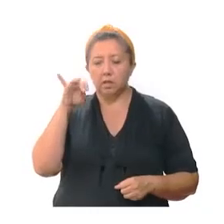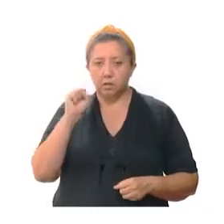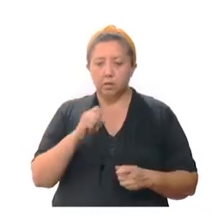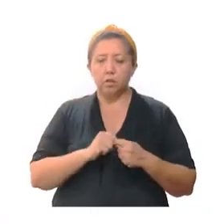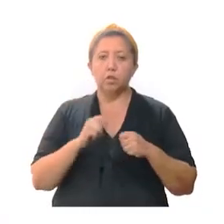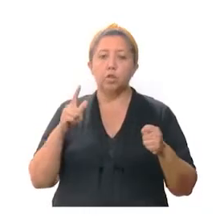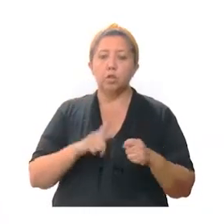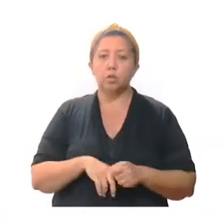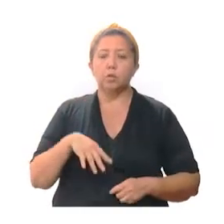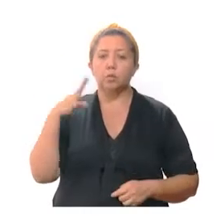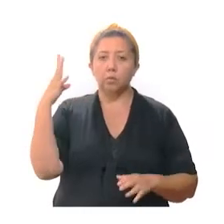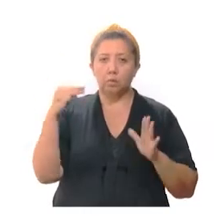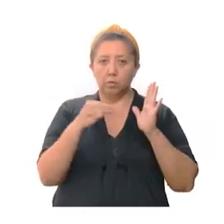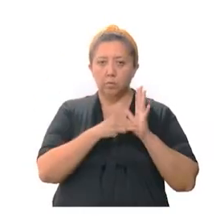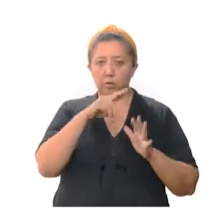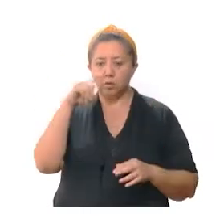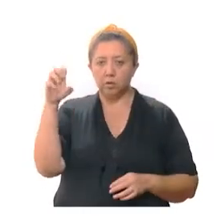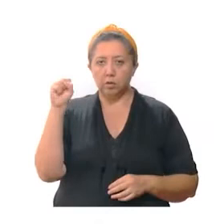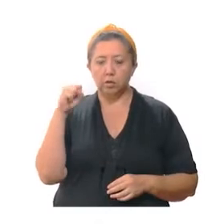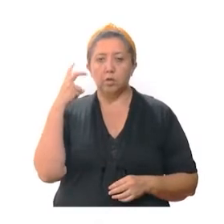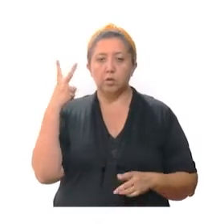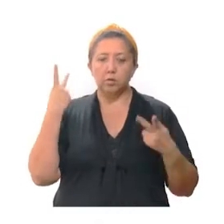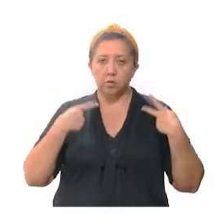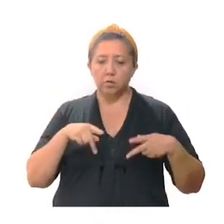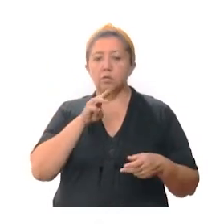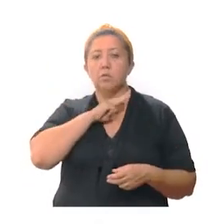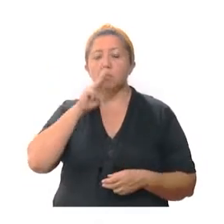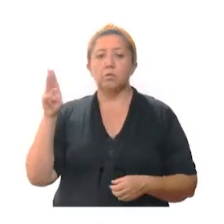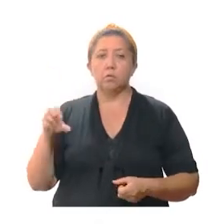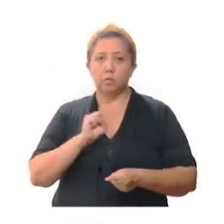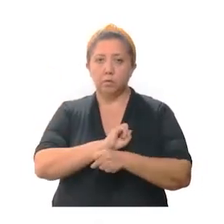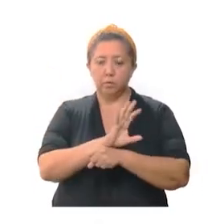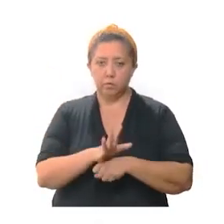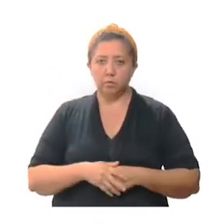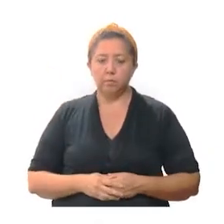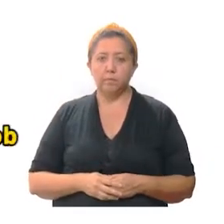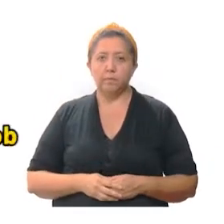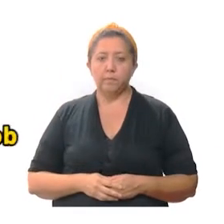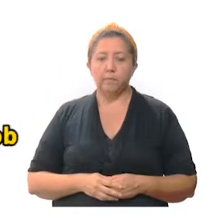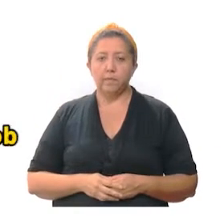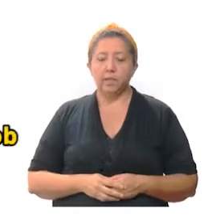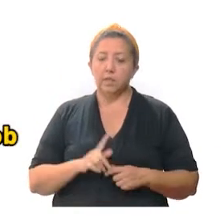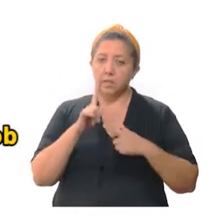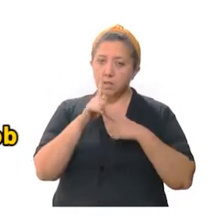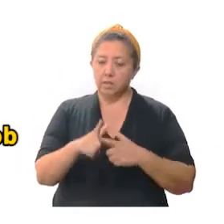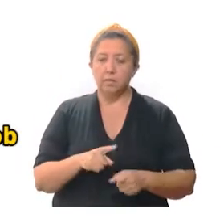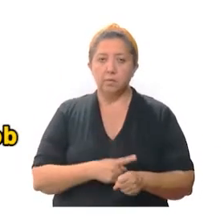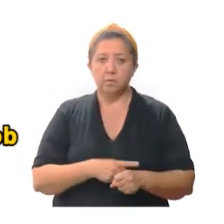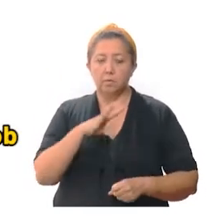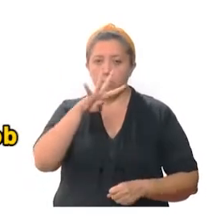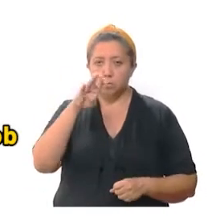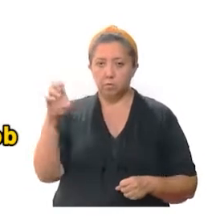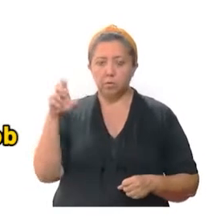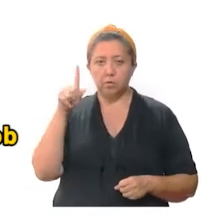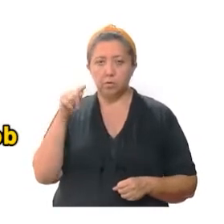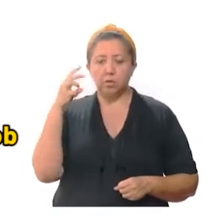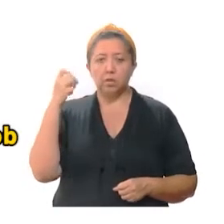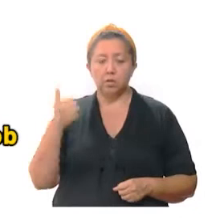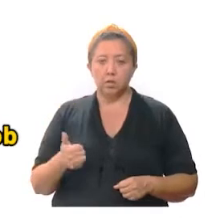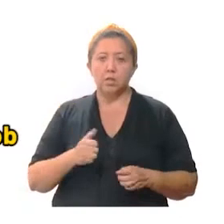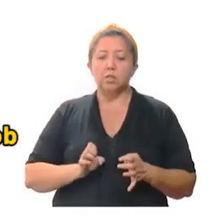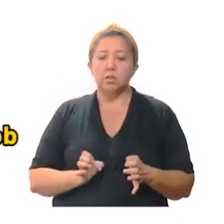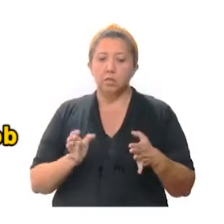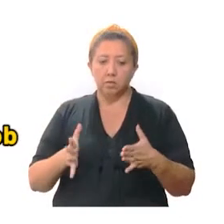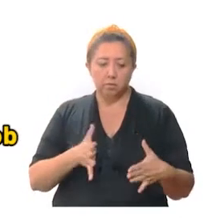En total, son 4,162 las personas fallecidas a causa del coronavirus. De los casos activos, 476